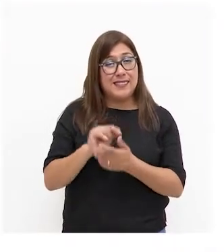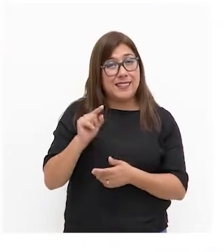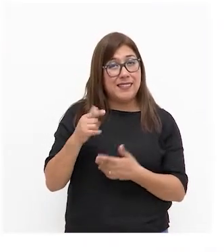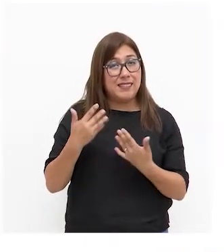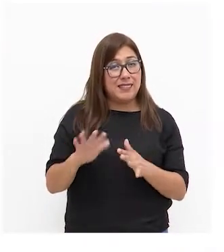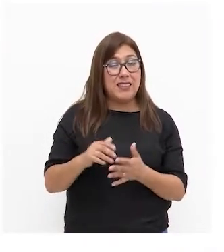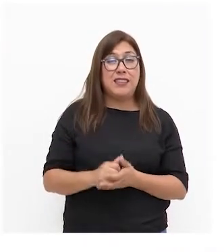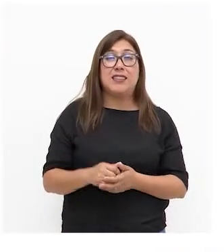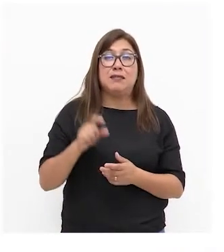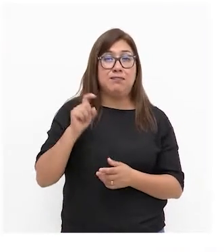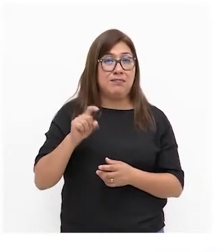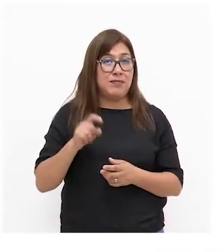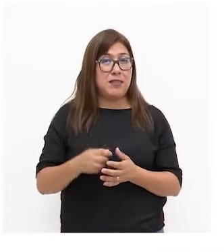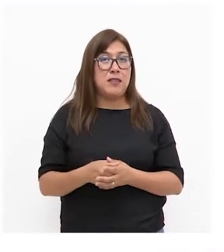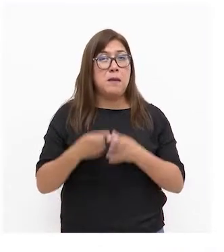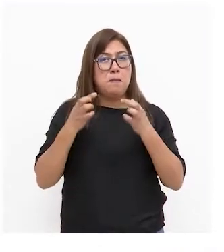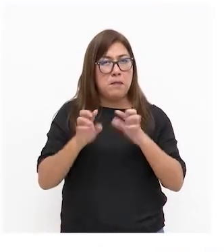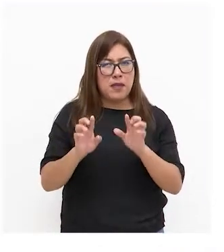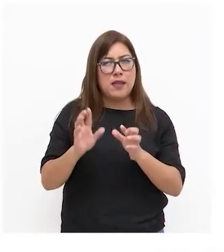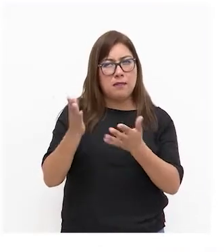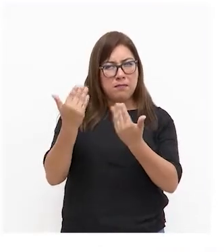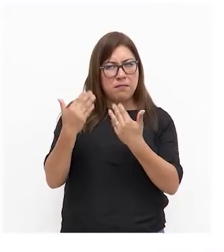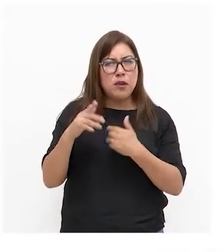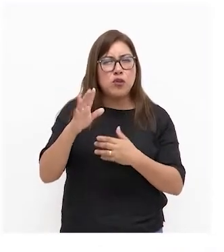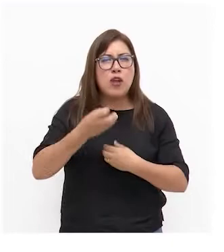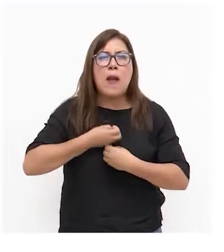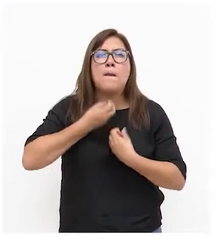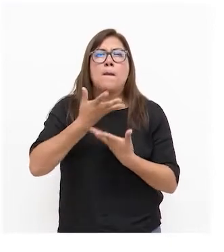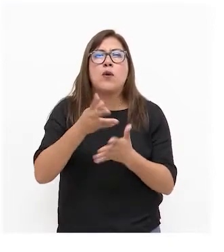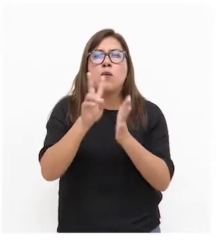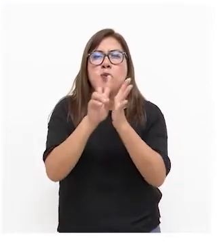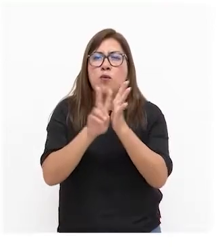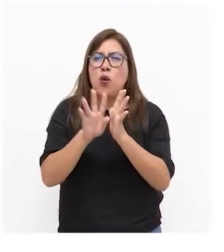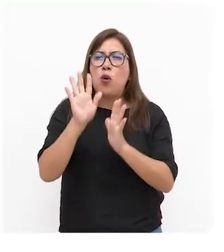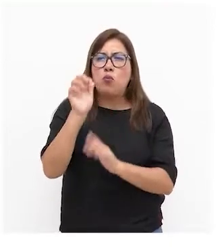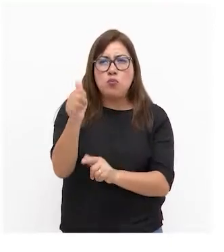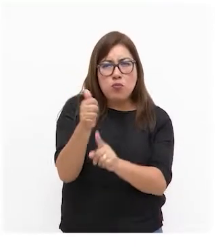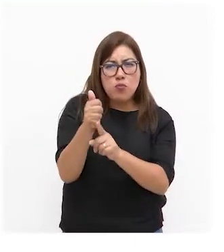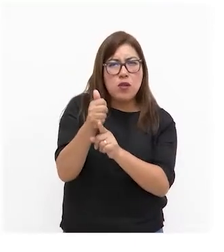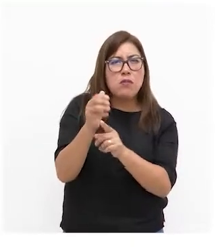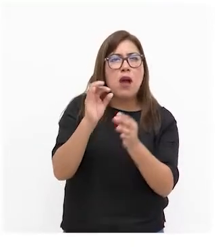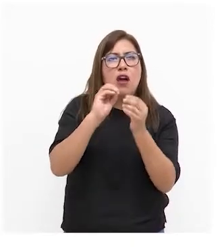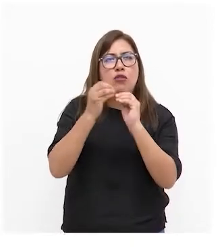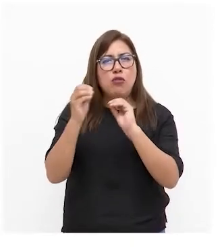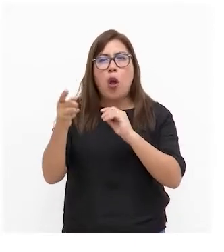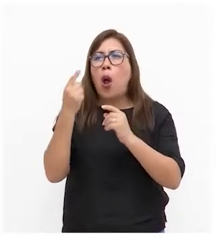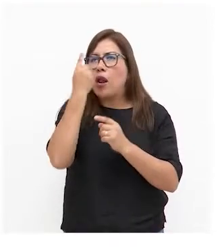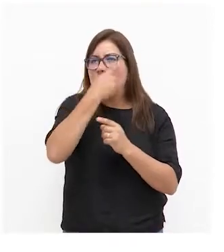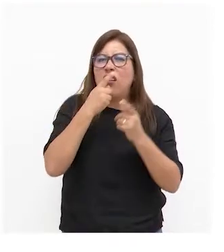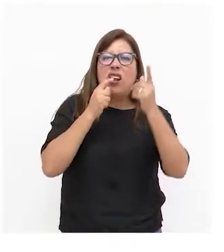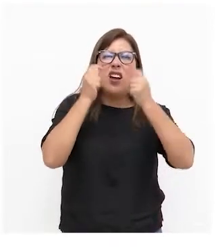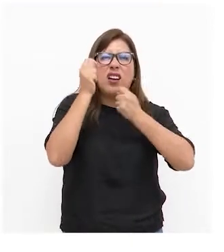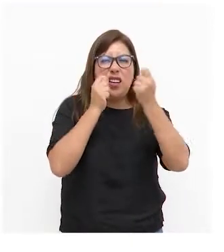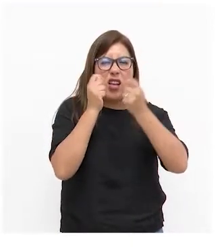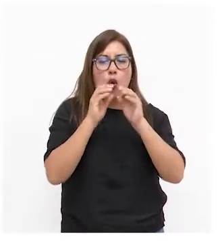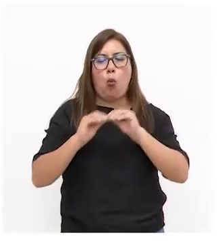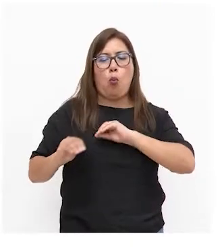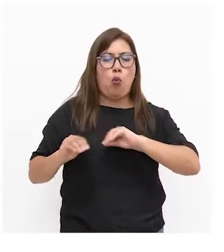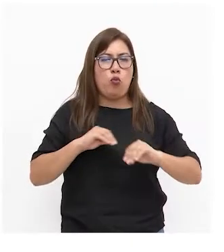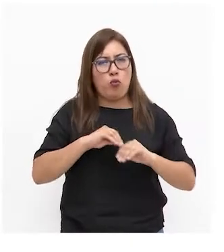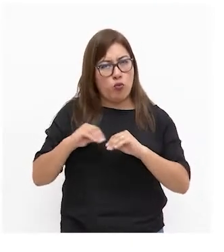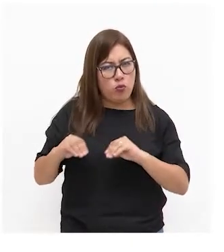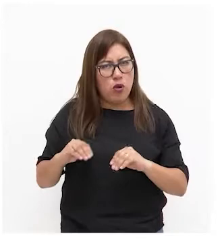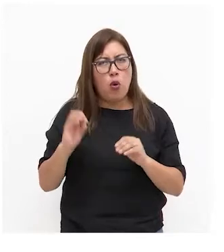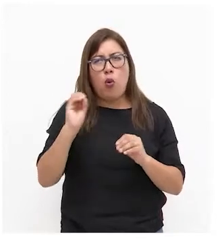sentido, se debe permitir que la persona exprese su voluntad en sus propios términos, gestos, movimientos